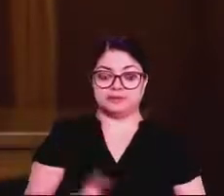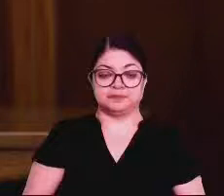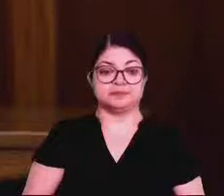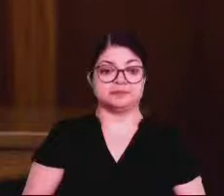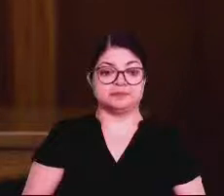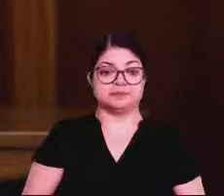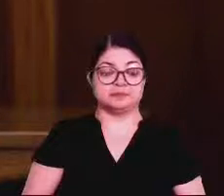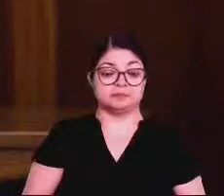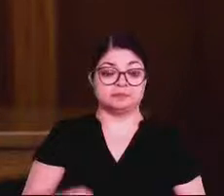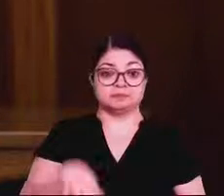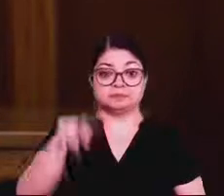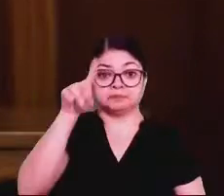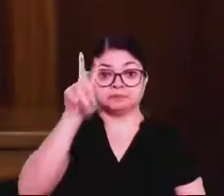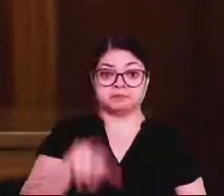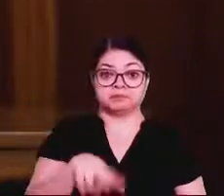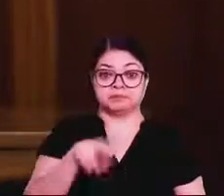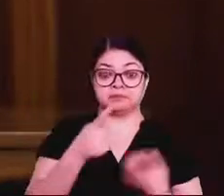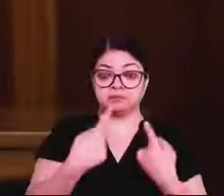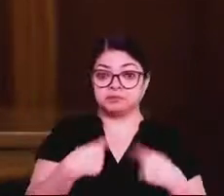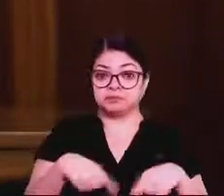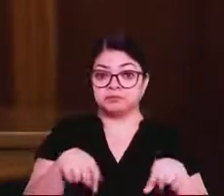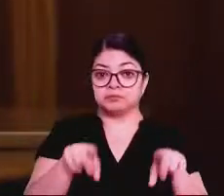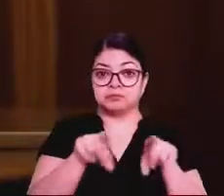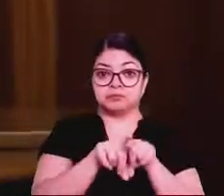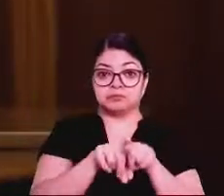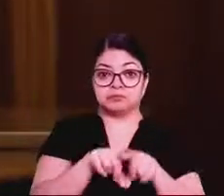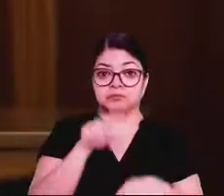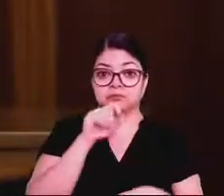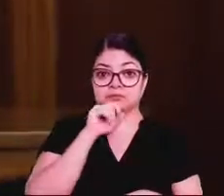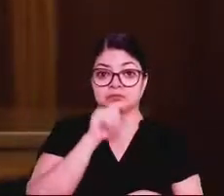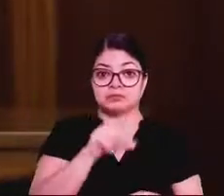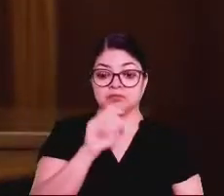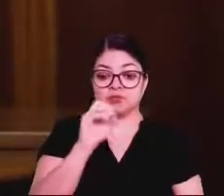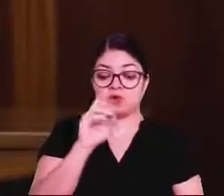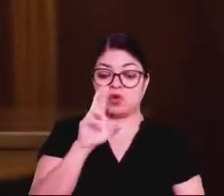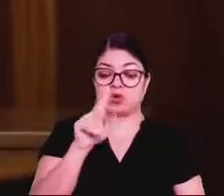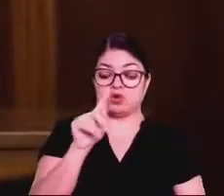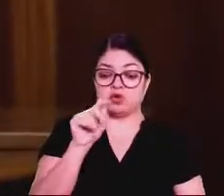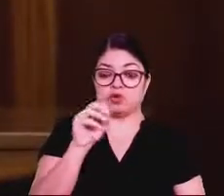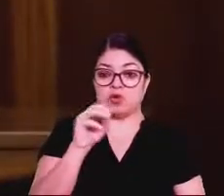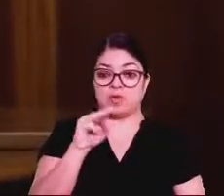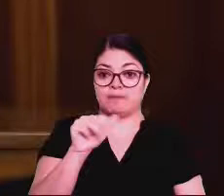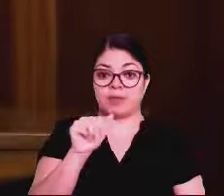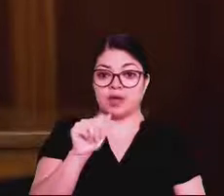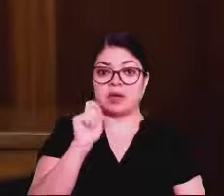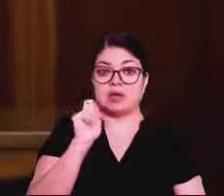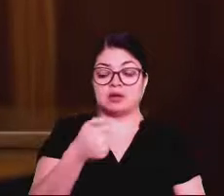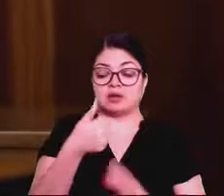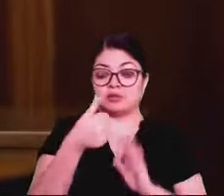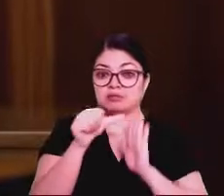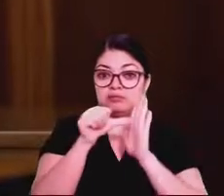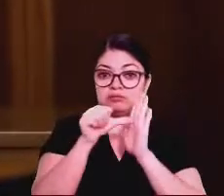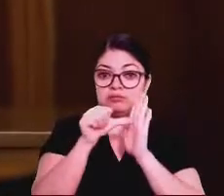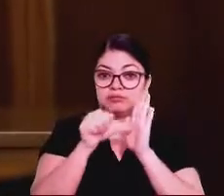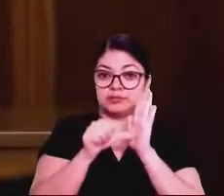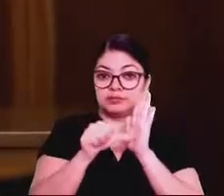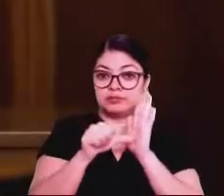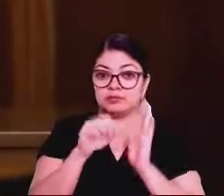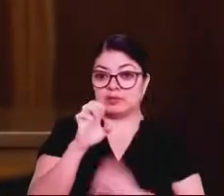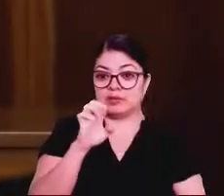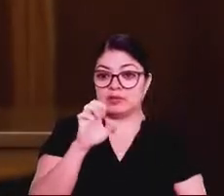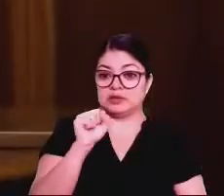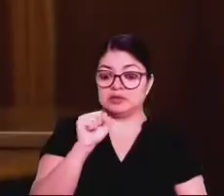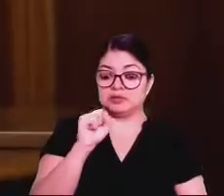Efectivamente, acorde con Ortomac, el costo de operación de escoliosis